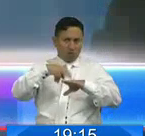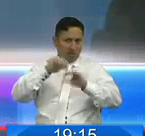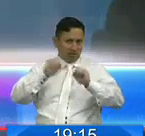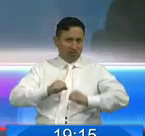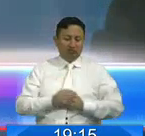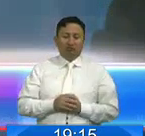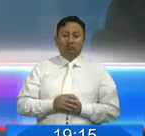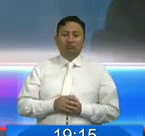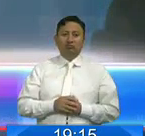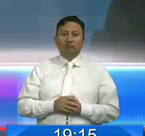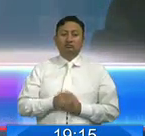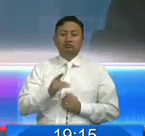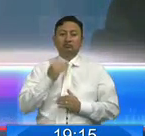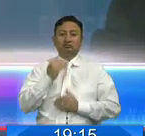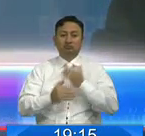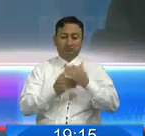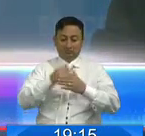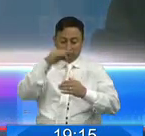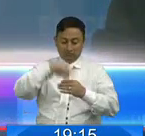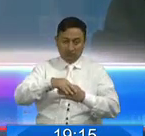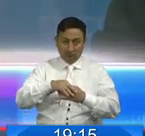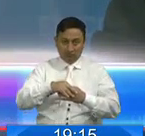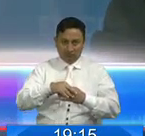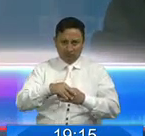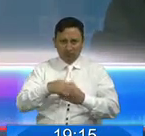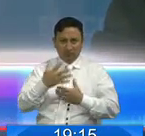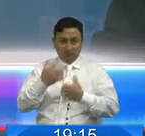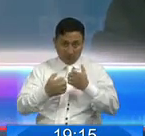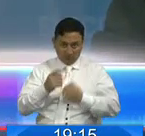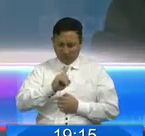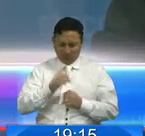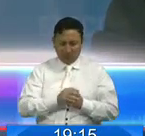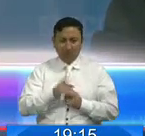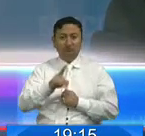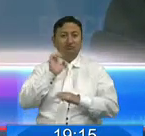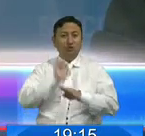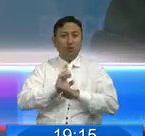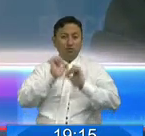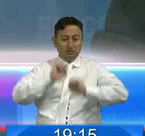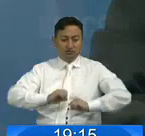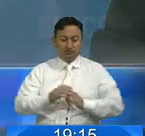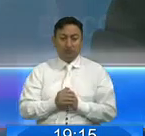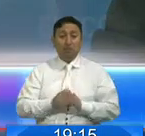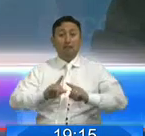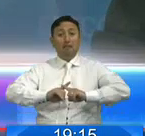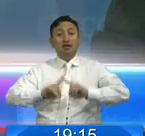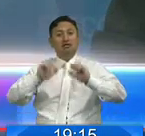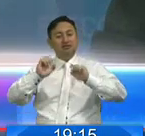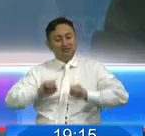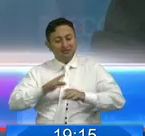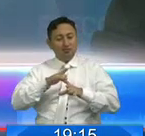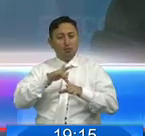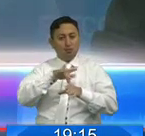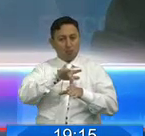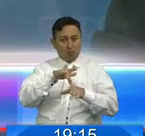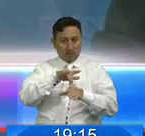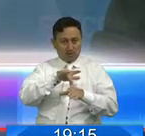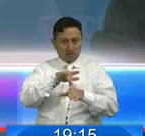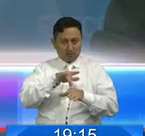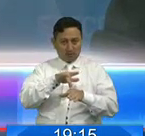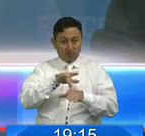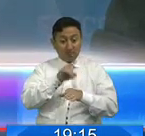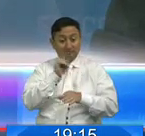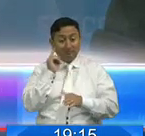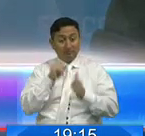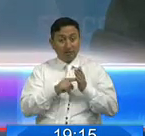se ha contaminado el proceso electoral ecuatoriano. El proceso electoral ecuatoriano, sin embargo, corre riesgos. Y este es uno de los riesgos